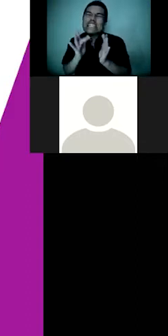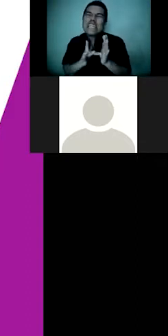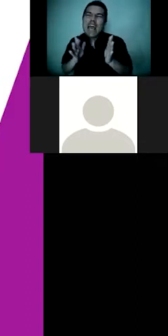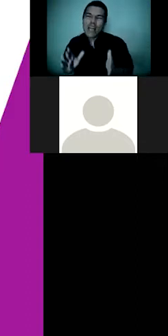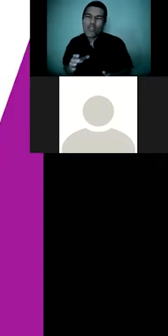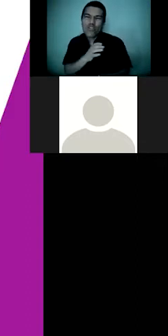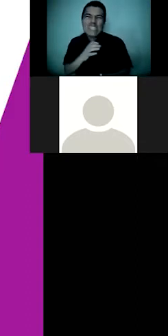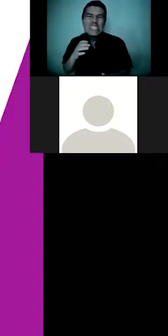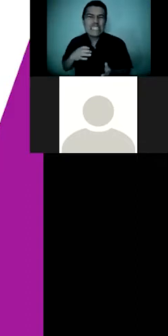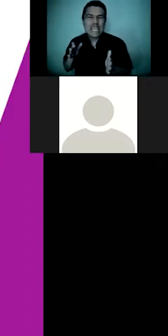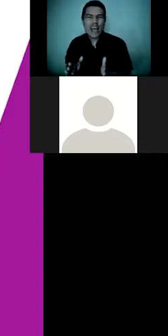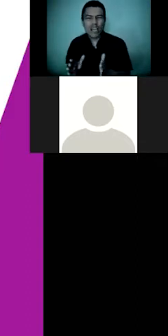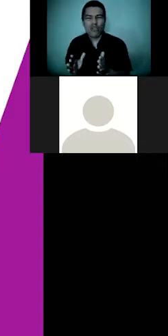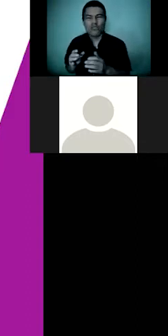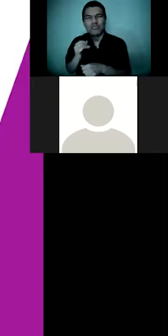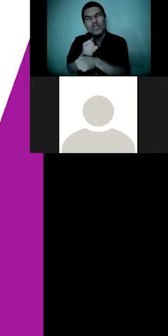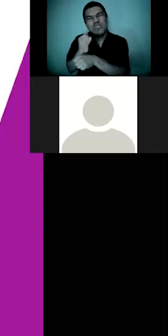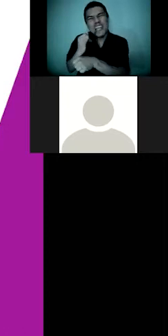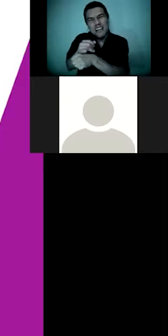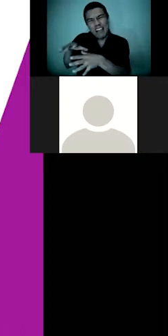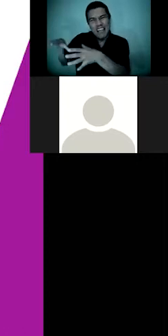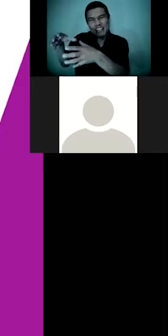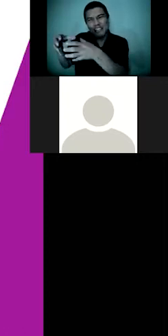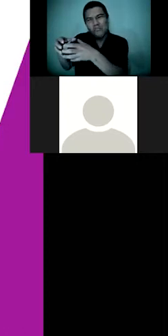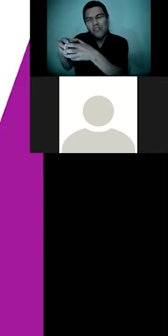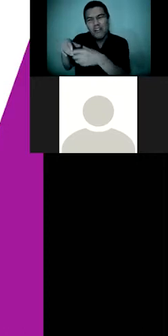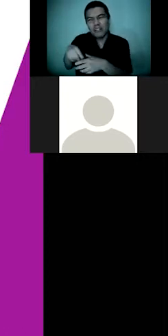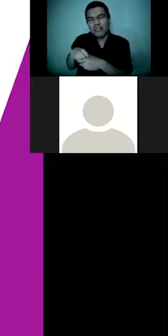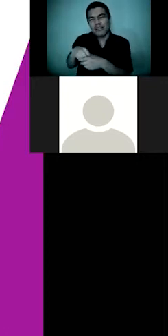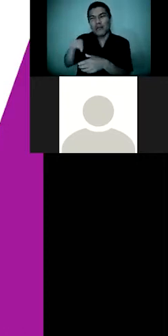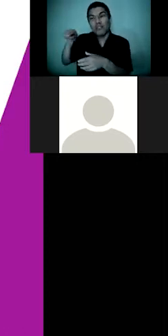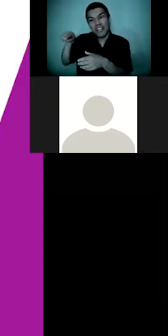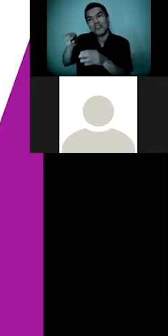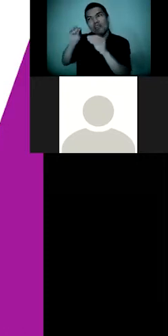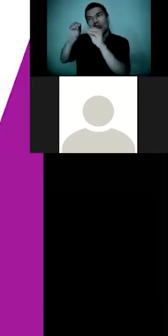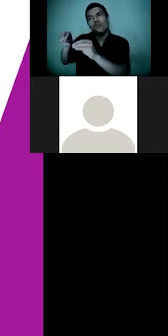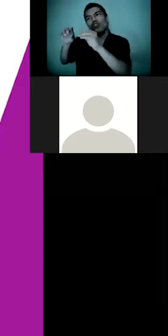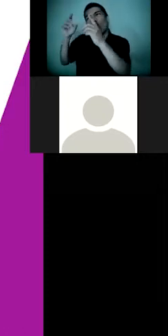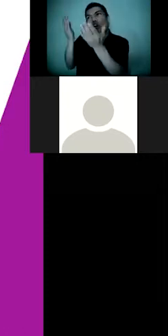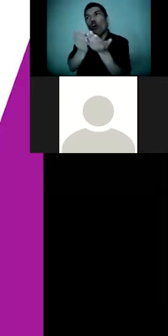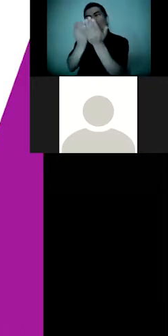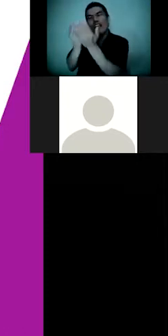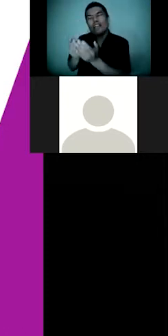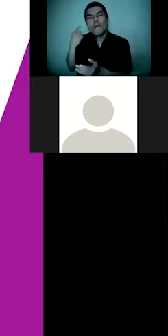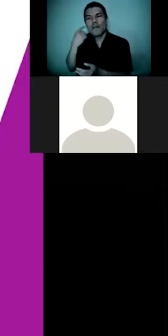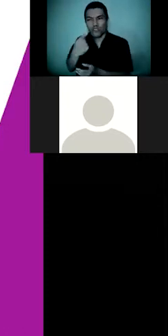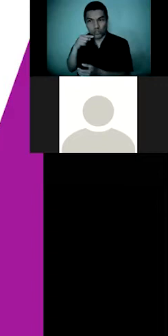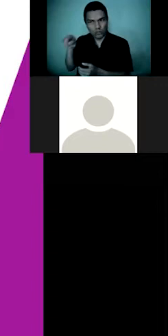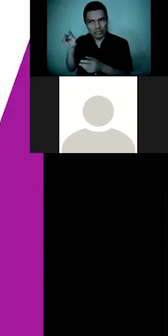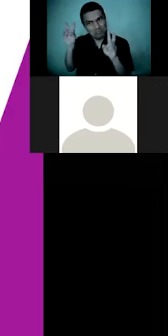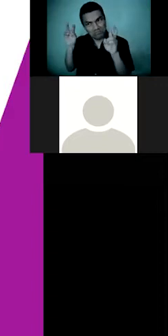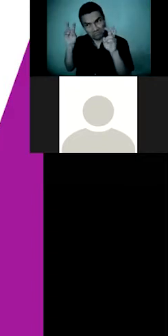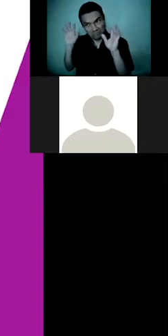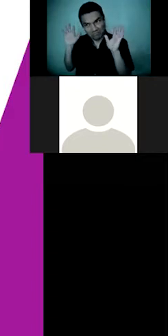colegio cristiano, ¿m? Que era de una iglesia. Y le